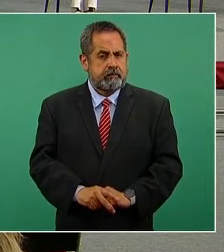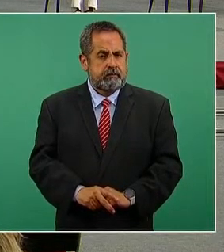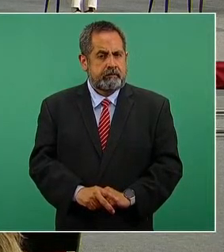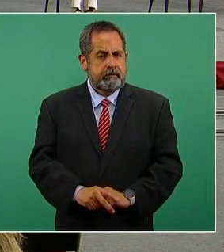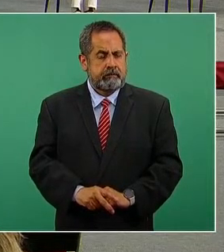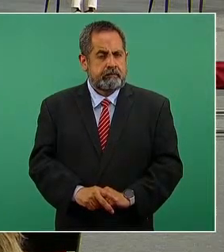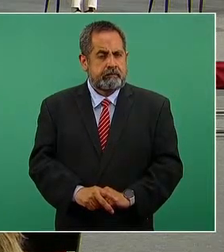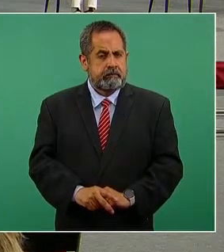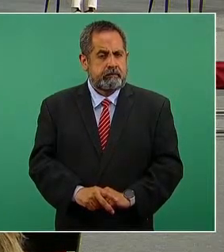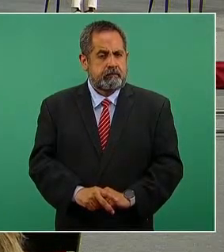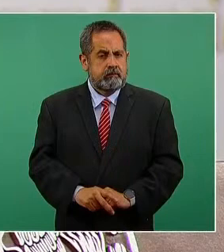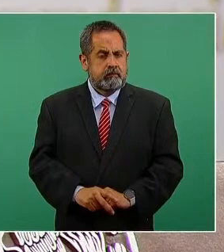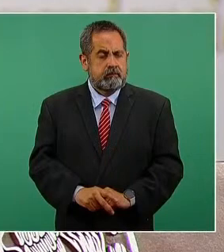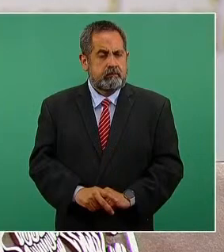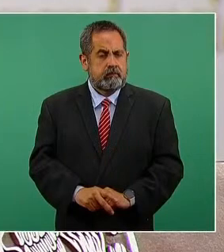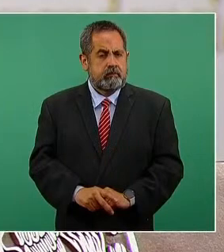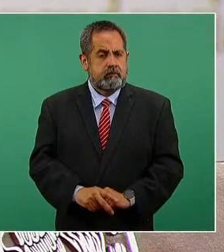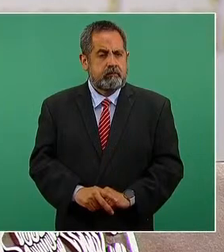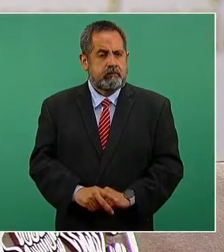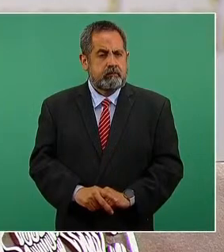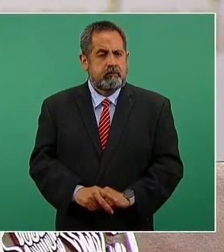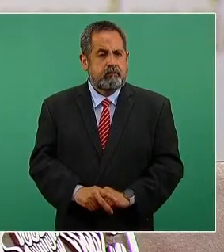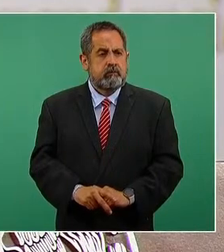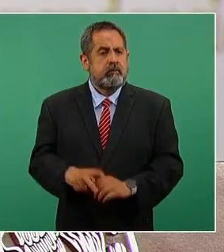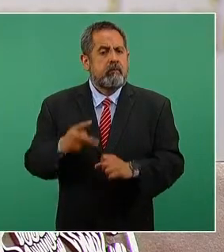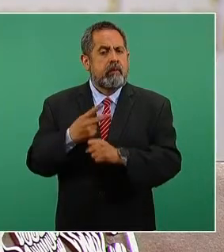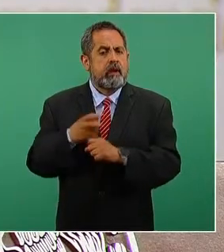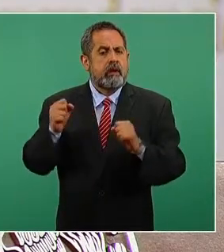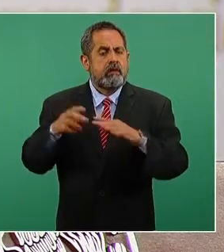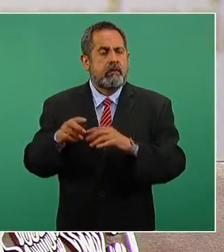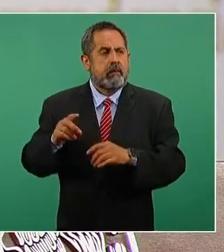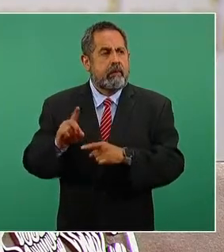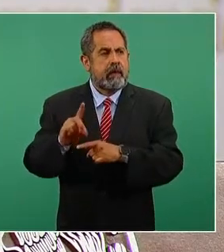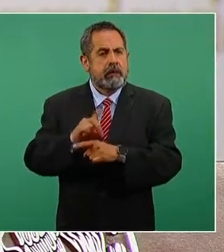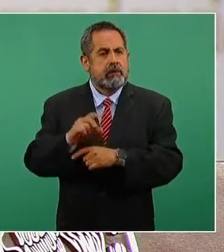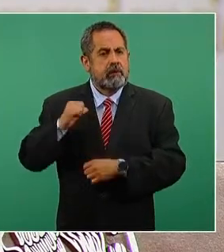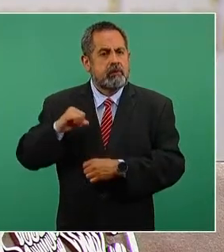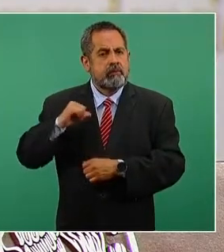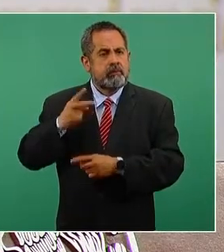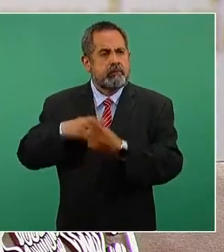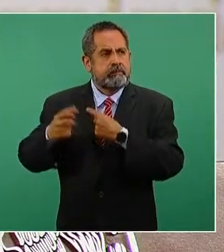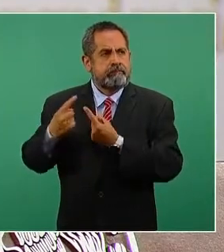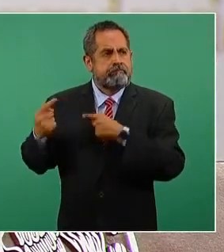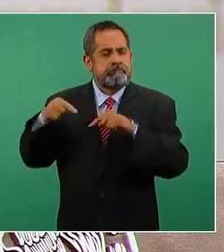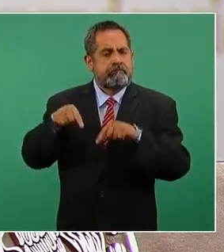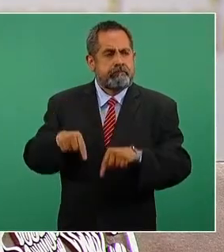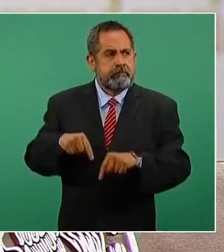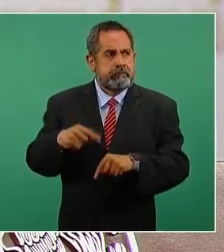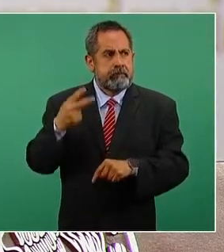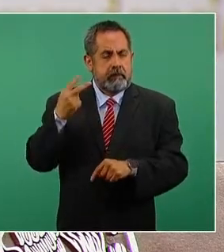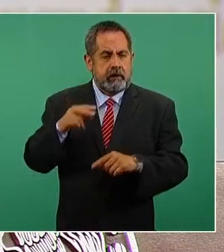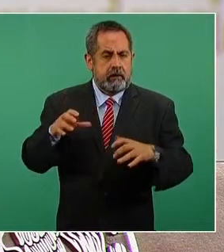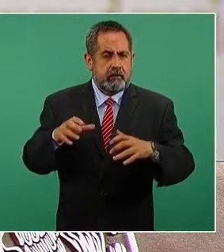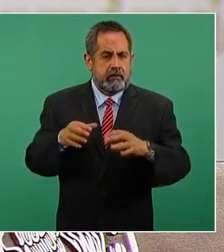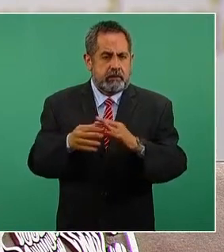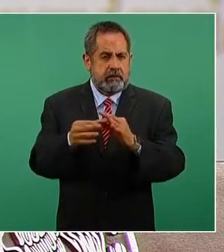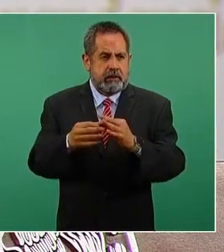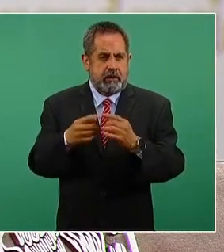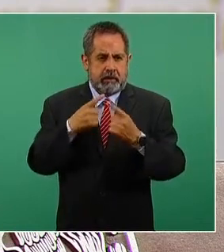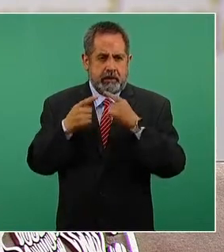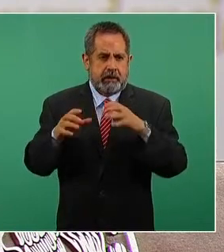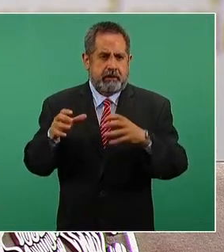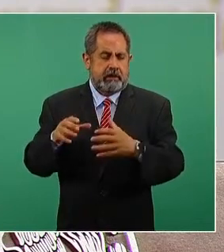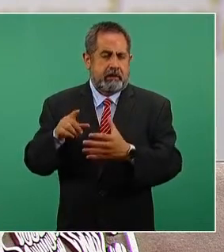al gobierno de Francia, que también será anfitrión del segundo foro que llevará a cabo